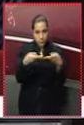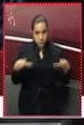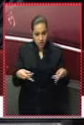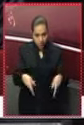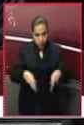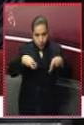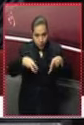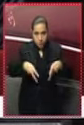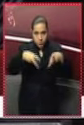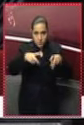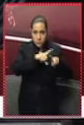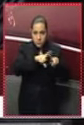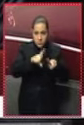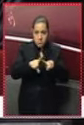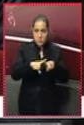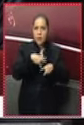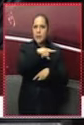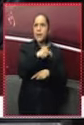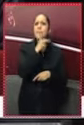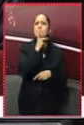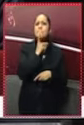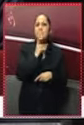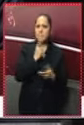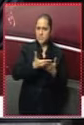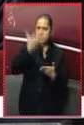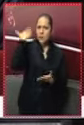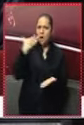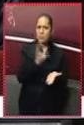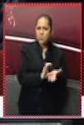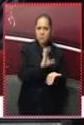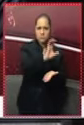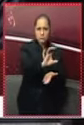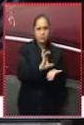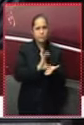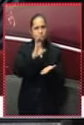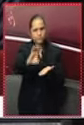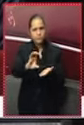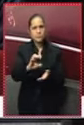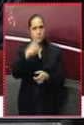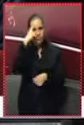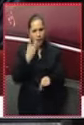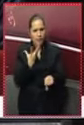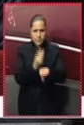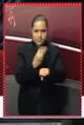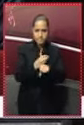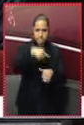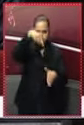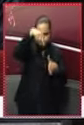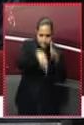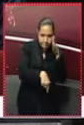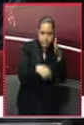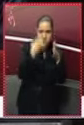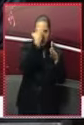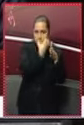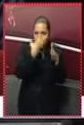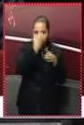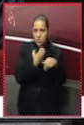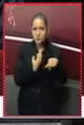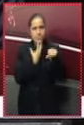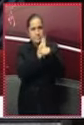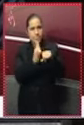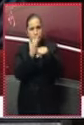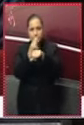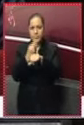ya realizado numerosas inversiones en exploración e infraestructura, por lo cual